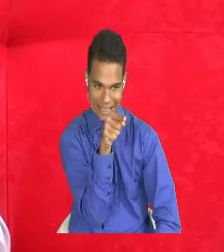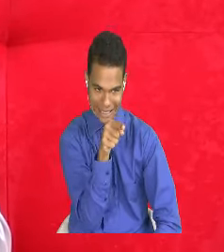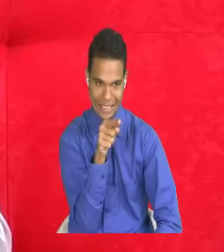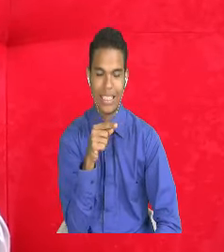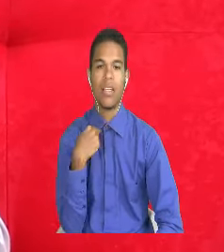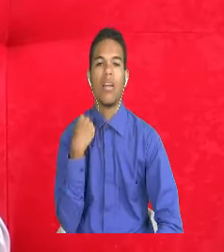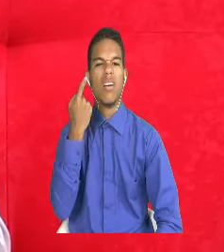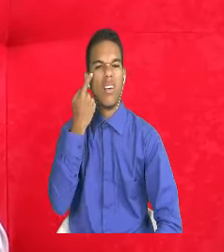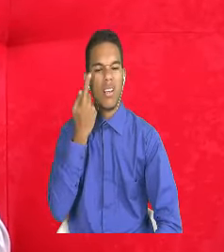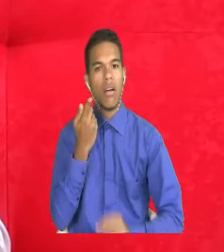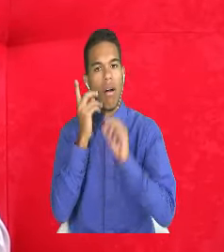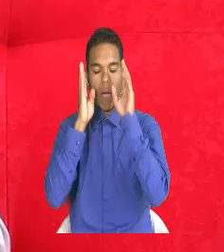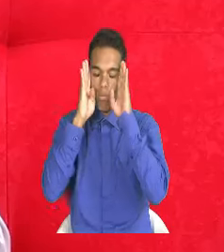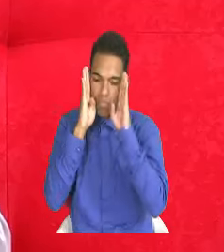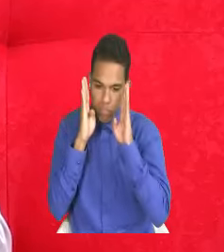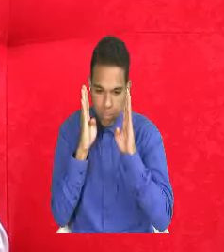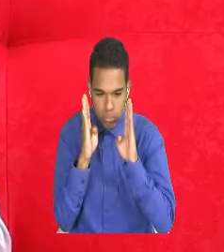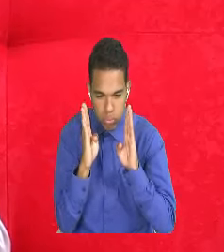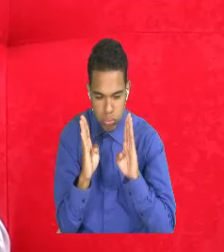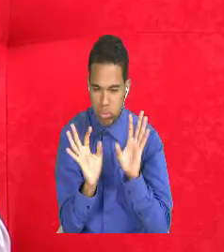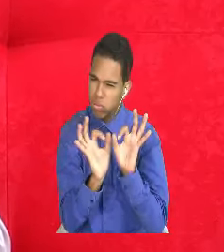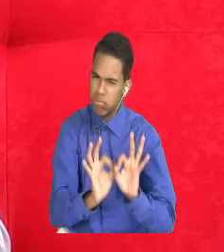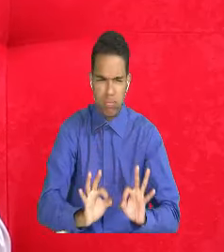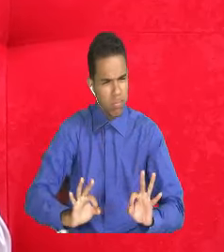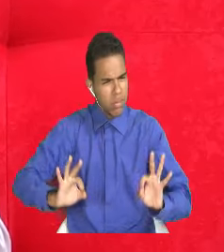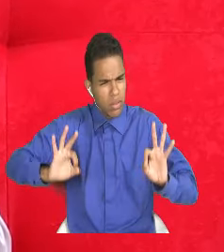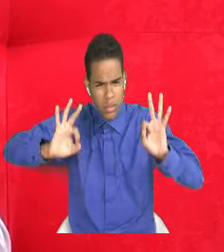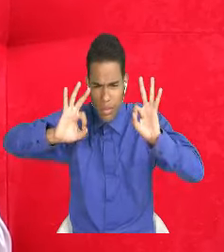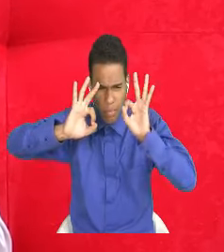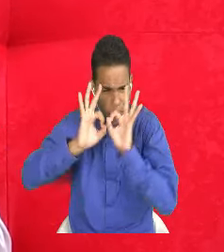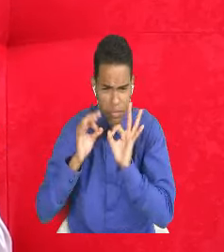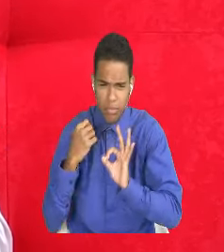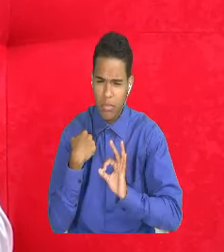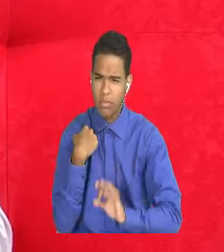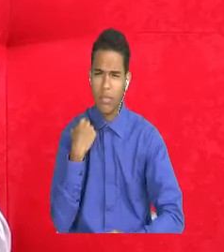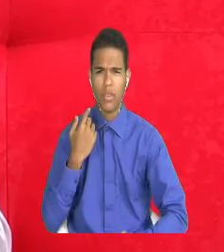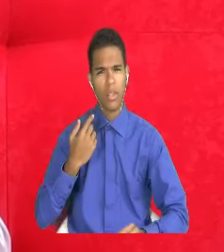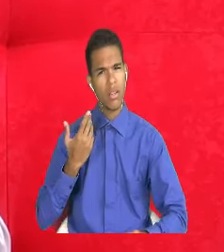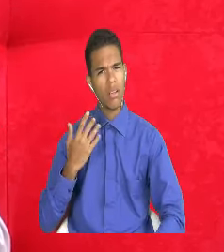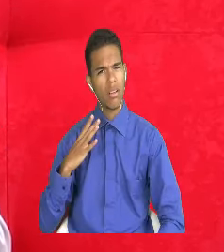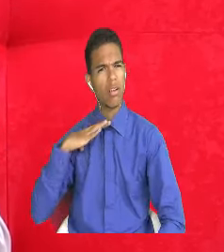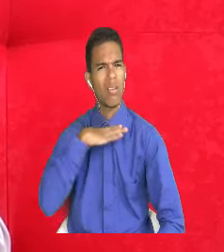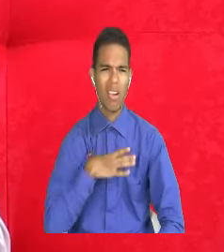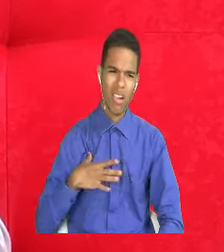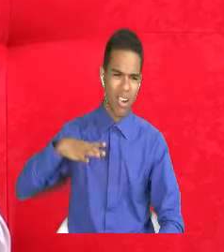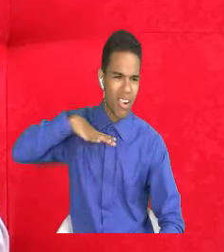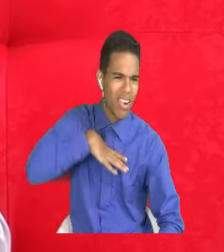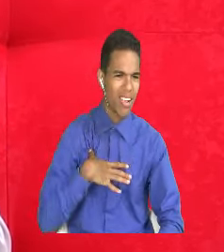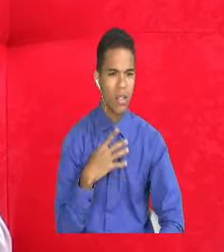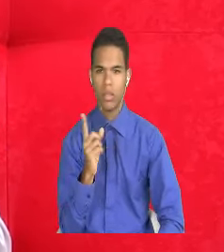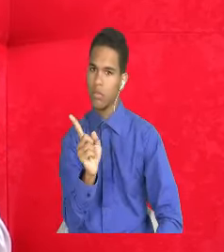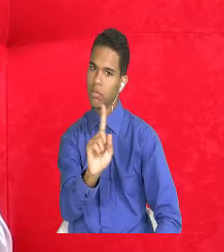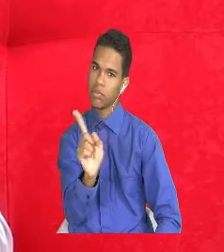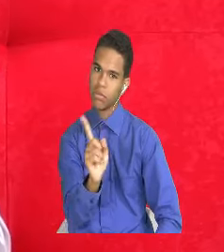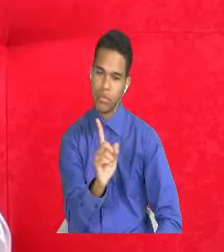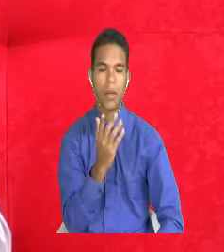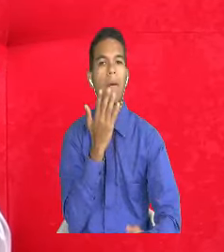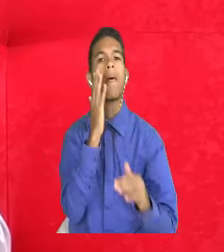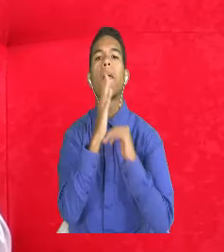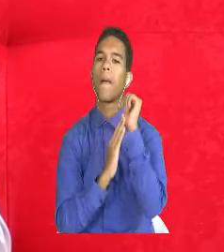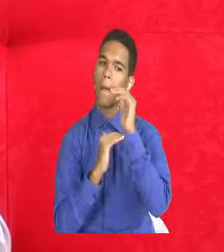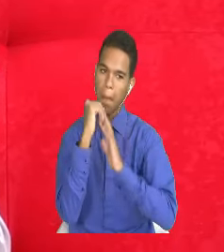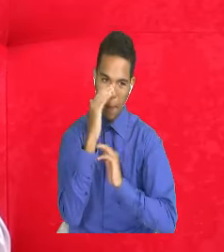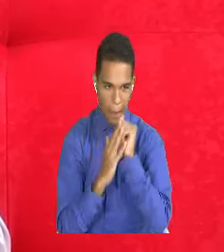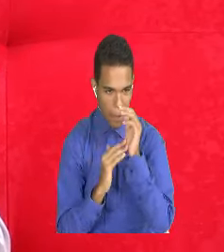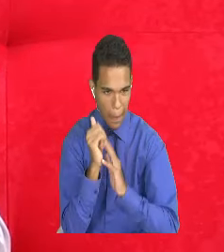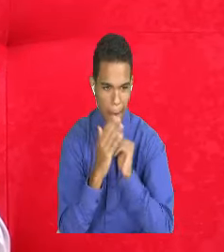VIP de todos nuestros usuarios. Independientemente del origen del usuario, hay 10 habitaciones totalmente cómodas, con lo